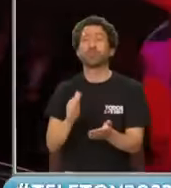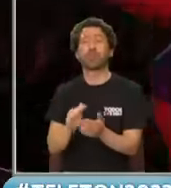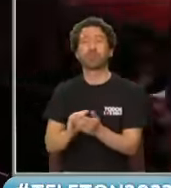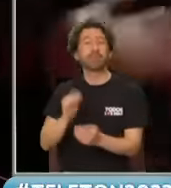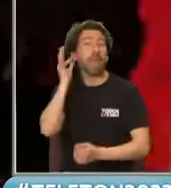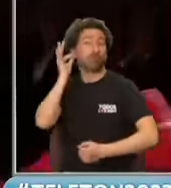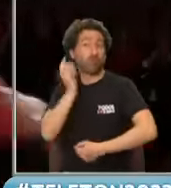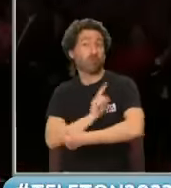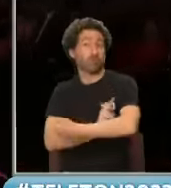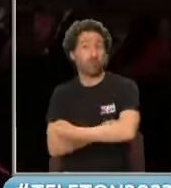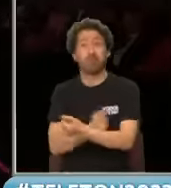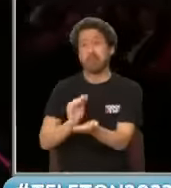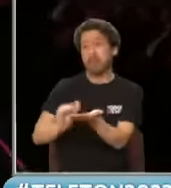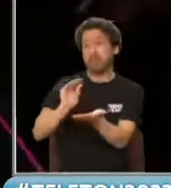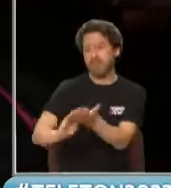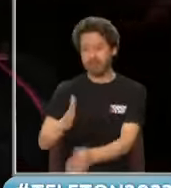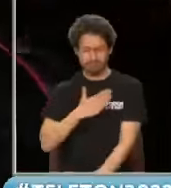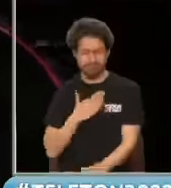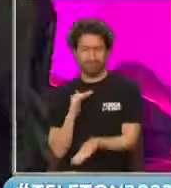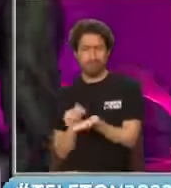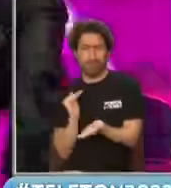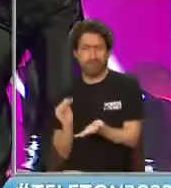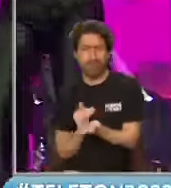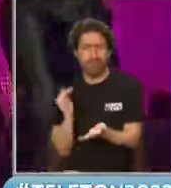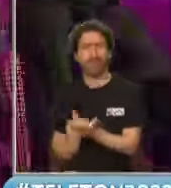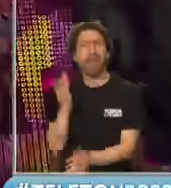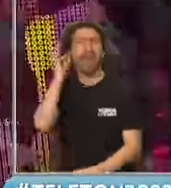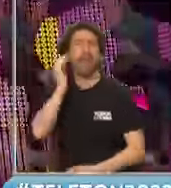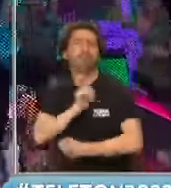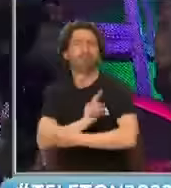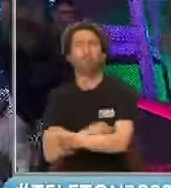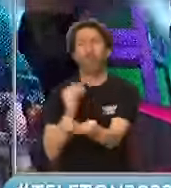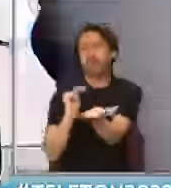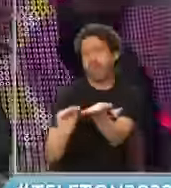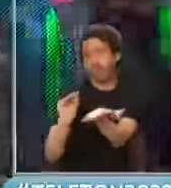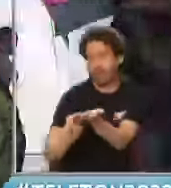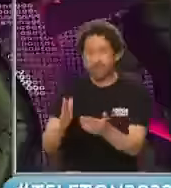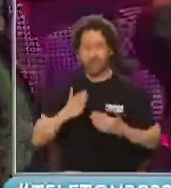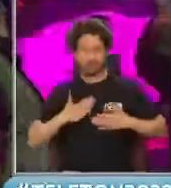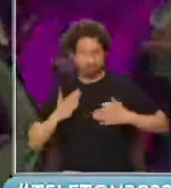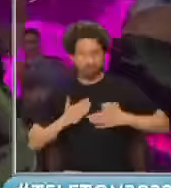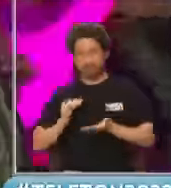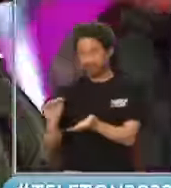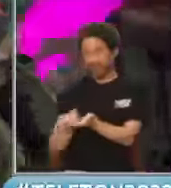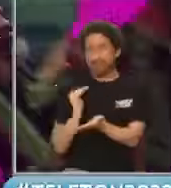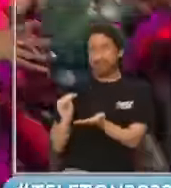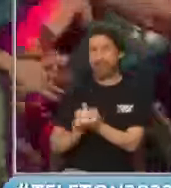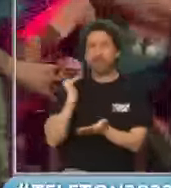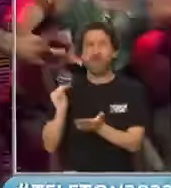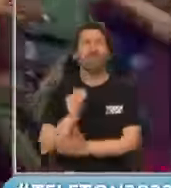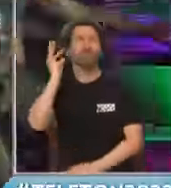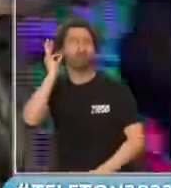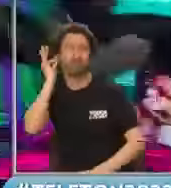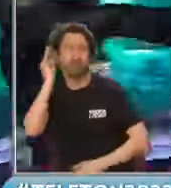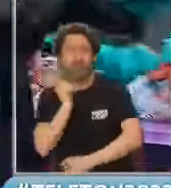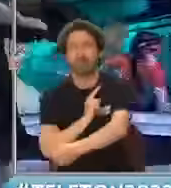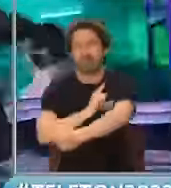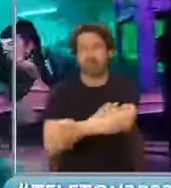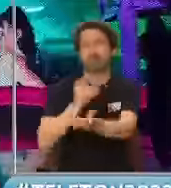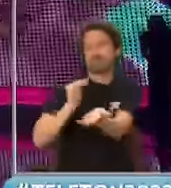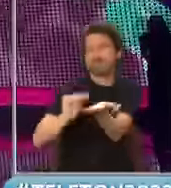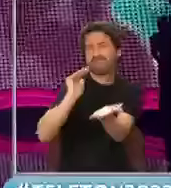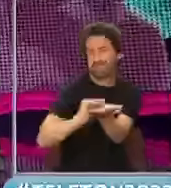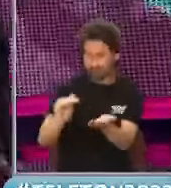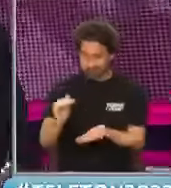Sugar, mami, I'm my own. Sugar, mami, mami, sugar, sugar, mami, I'm my own. Sugar, mami, mami, sugar, sugar, mami, I'm my own. Sugar, mami.